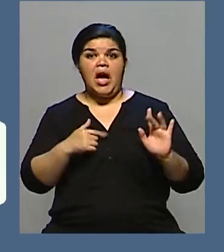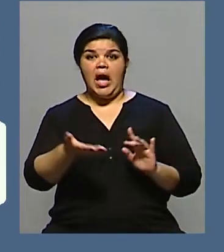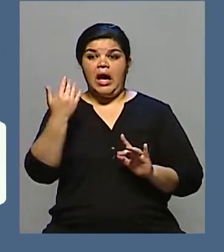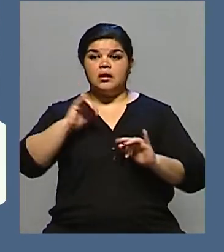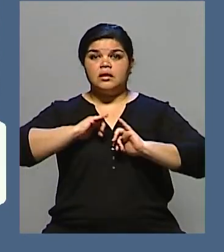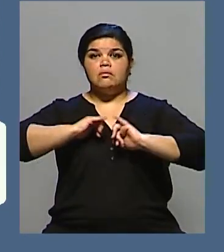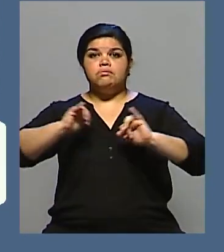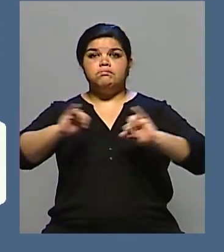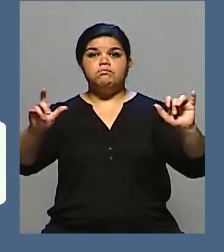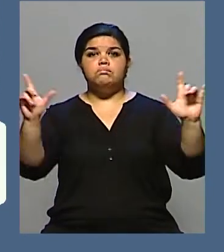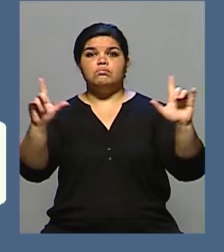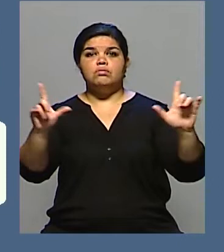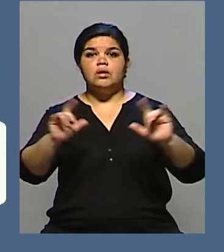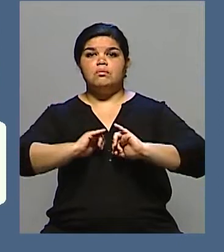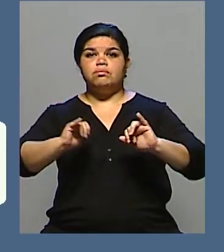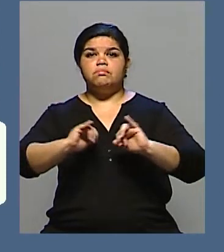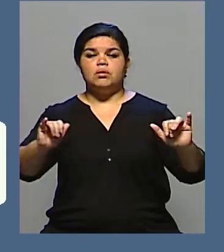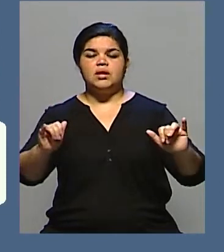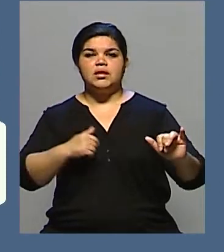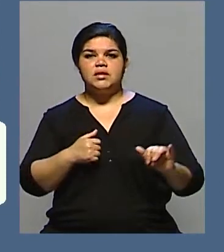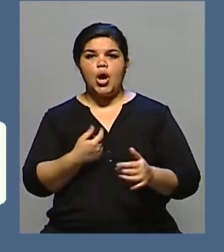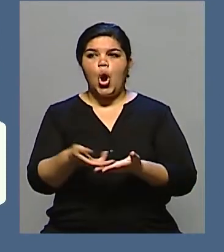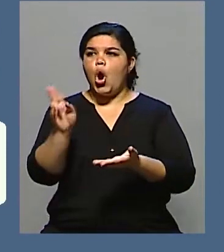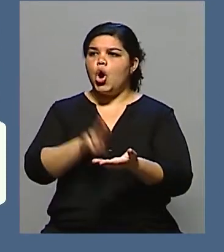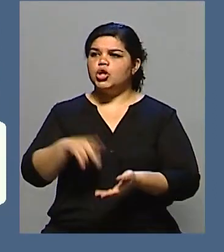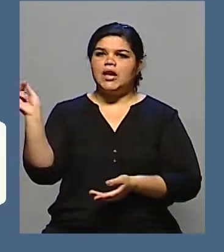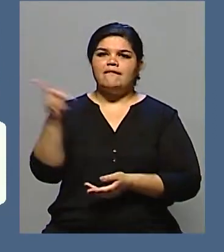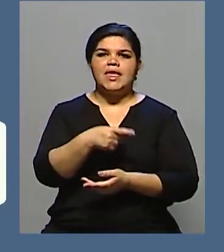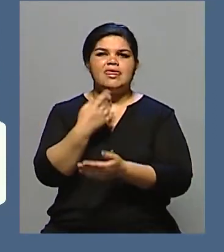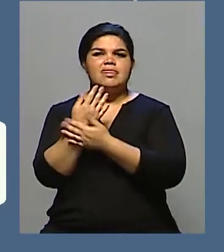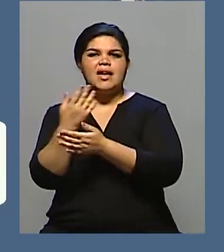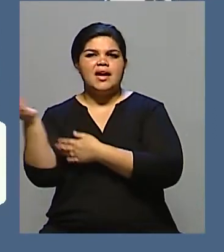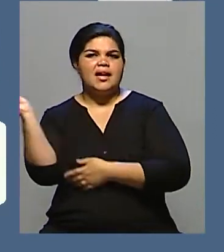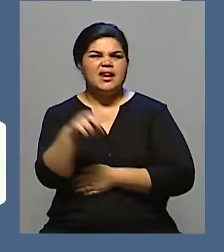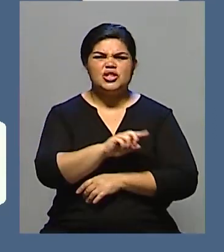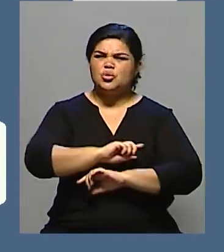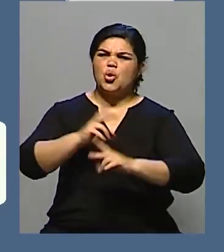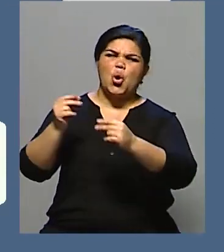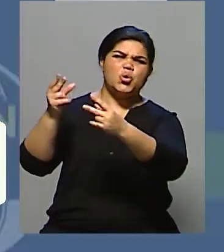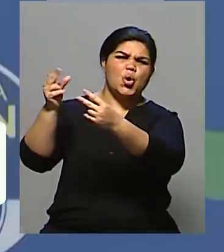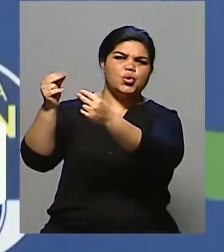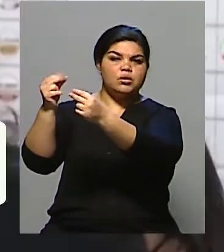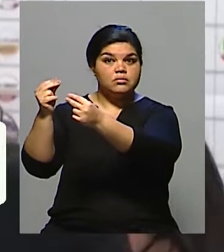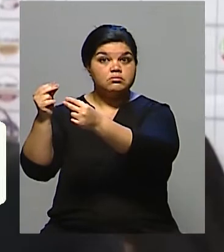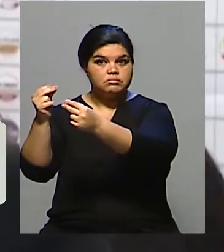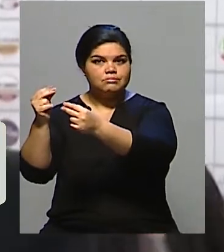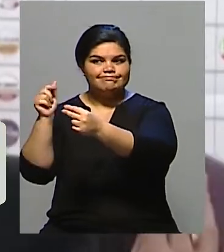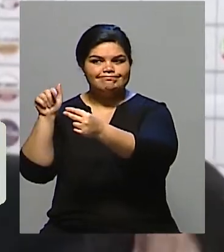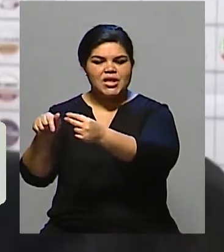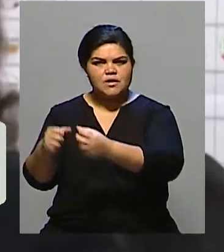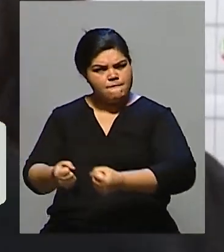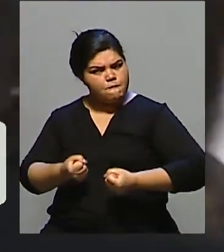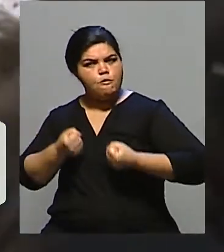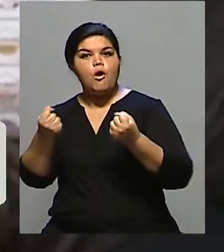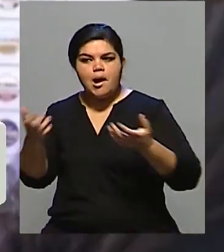diciendo no queremos que vuelva el fascismo, ¿ok? Y esto fue el empujón más grande que